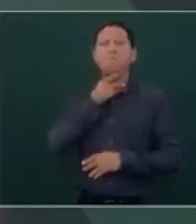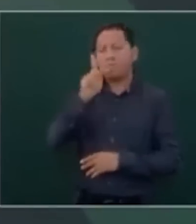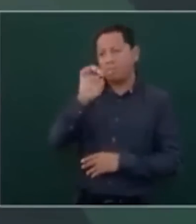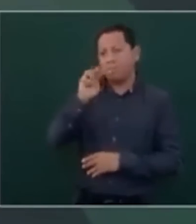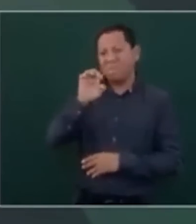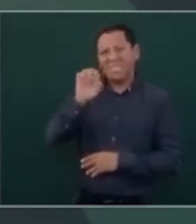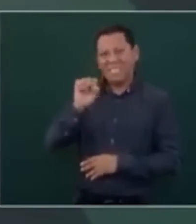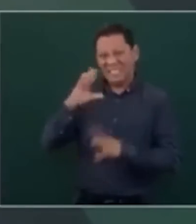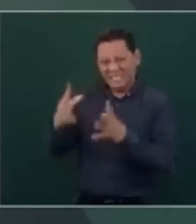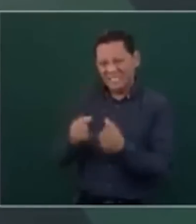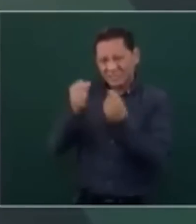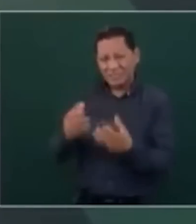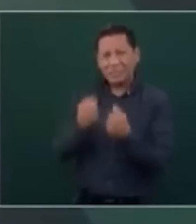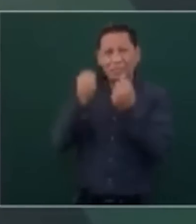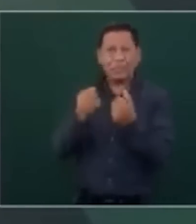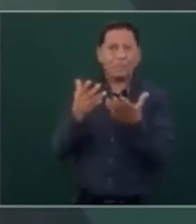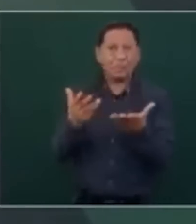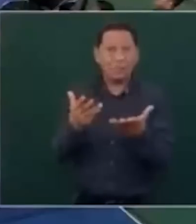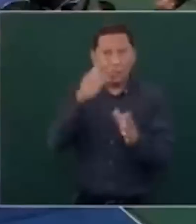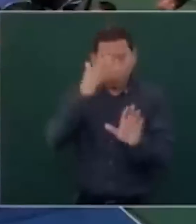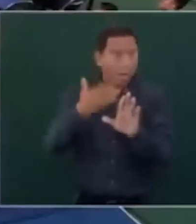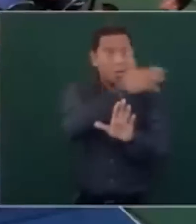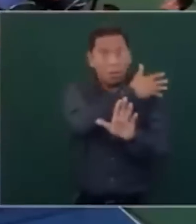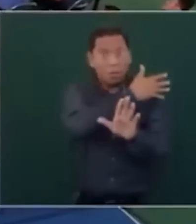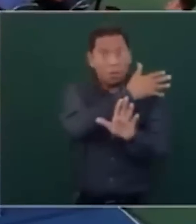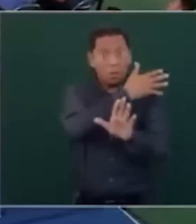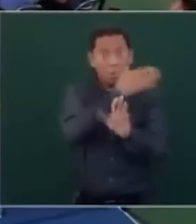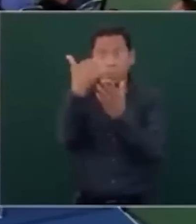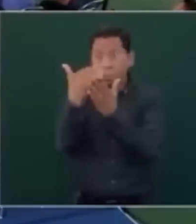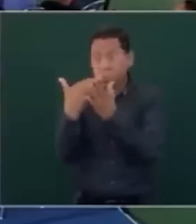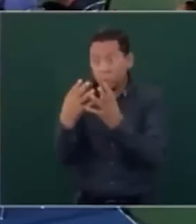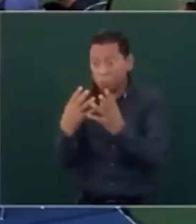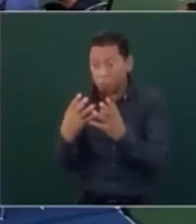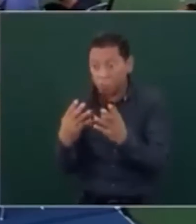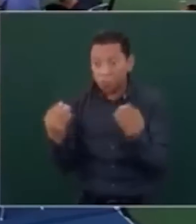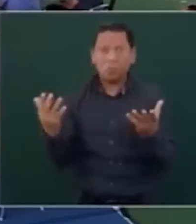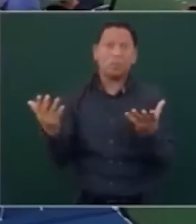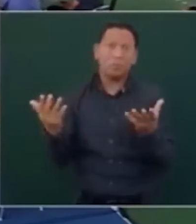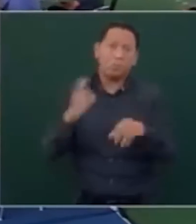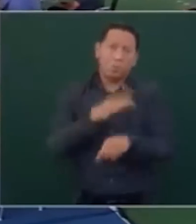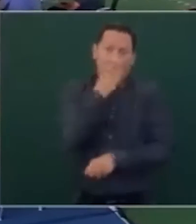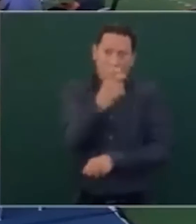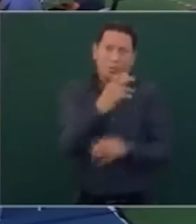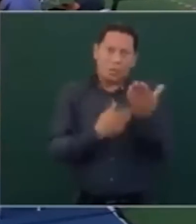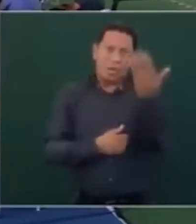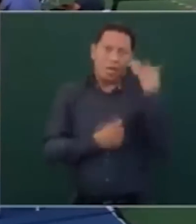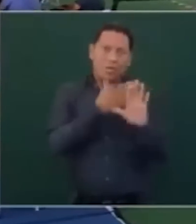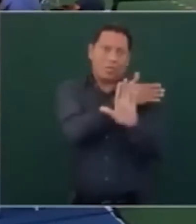no existiría nada. Entonces, todas esas reformas a la Constitución fueron